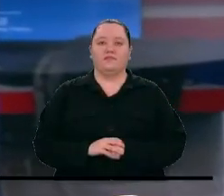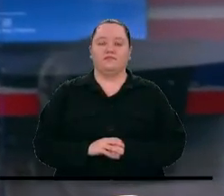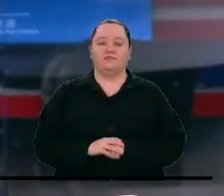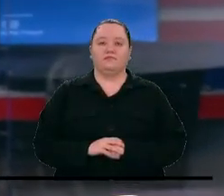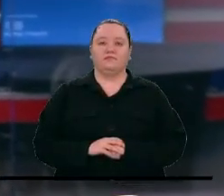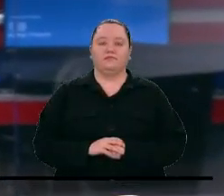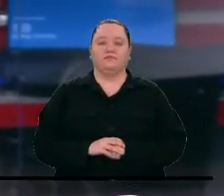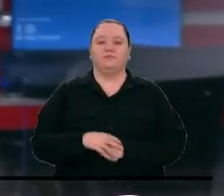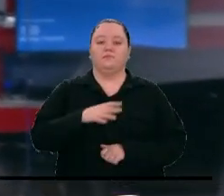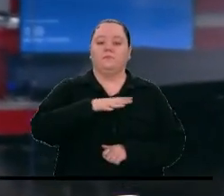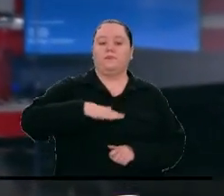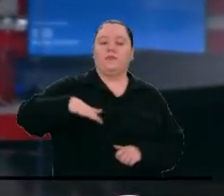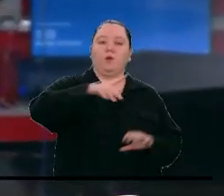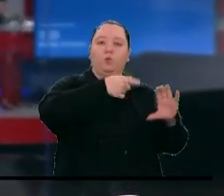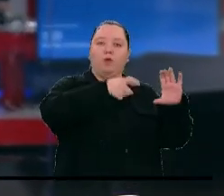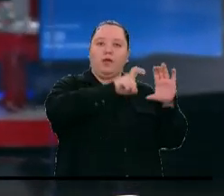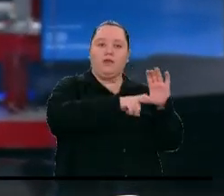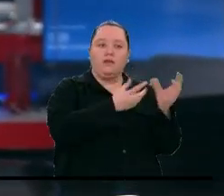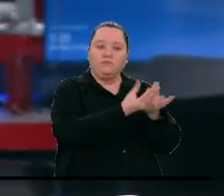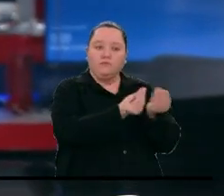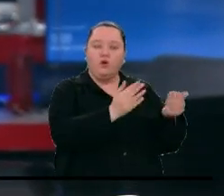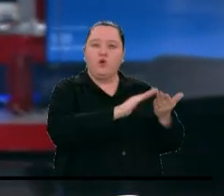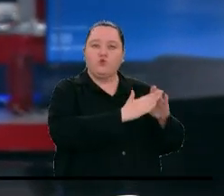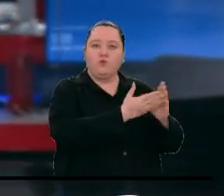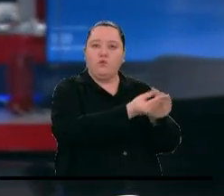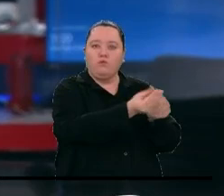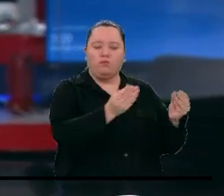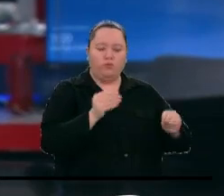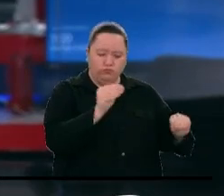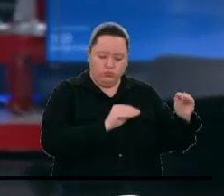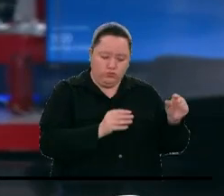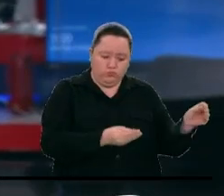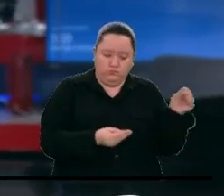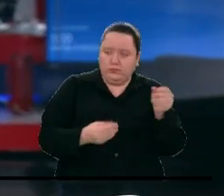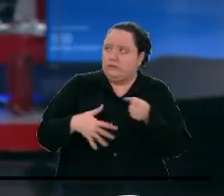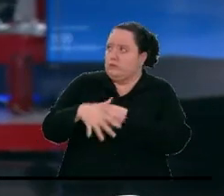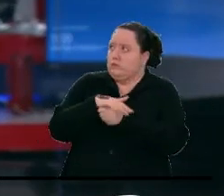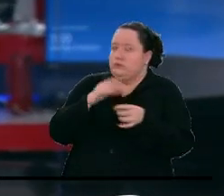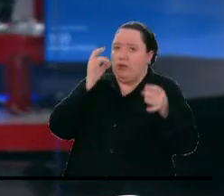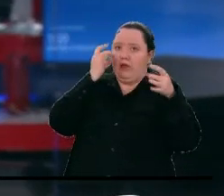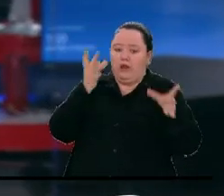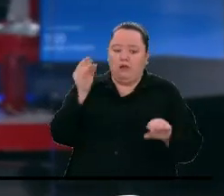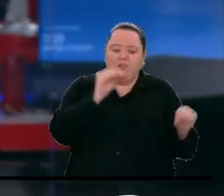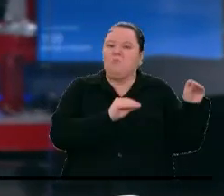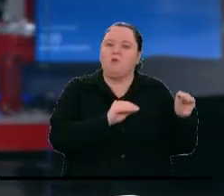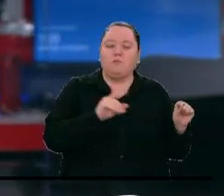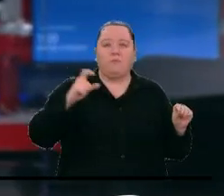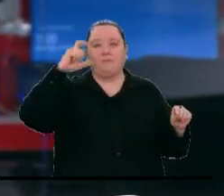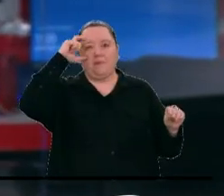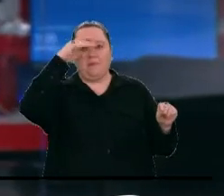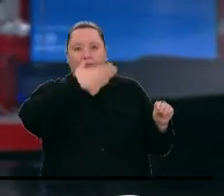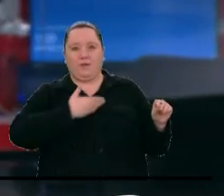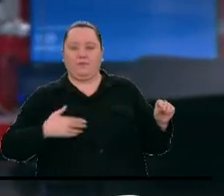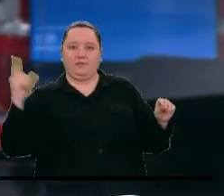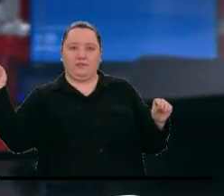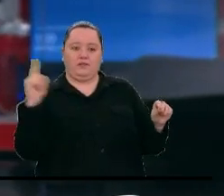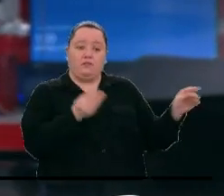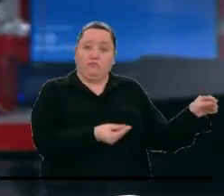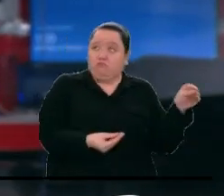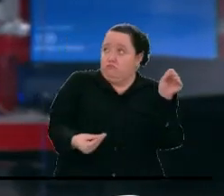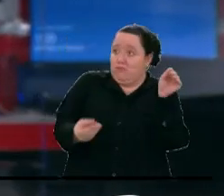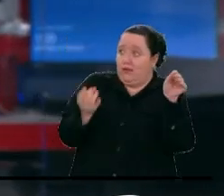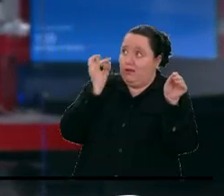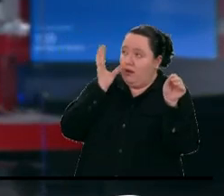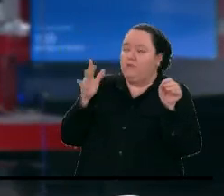Las comunidades de La Guajira hicieron un bosquejo de la grave situación de su zona para presentarle al presidente Petro, quien estará junto a todos